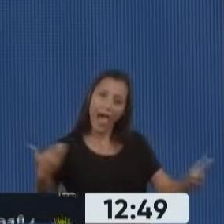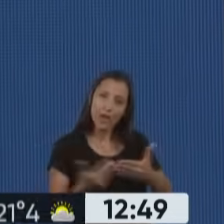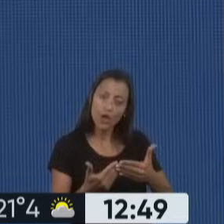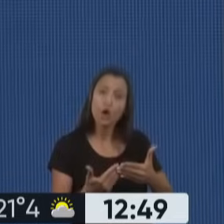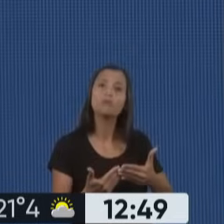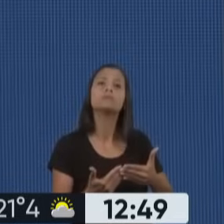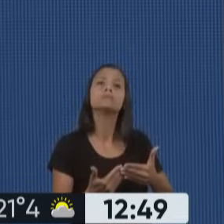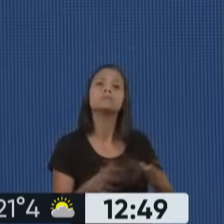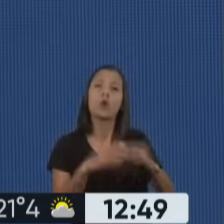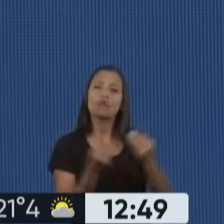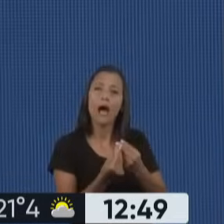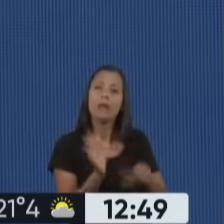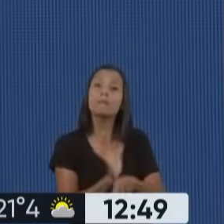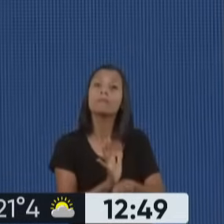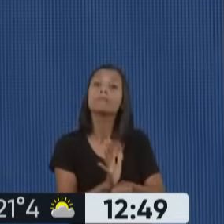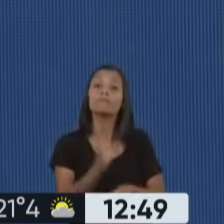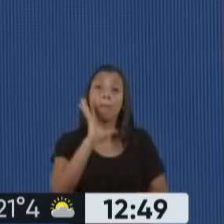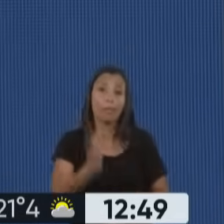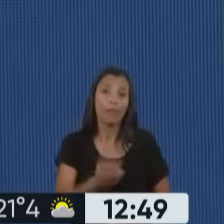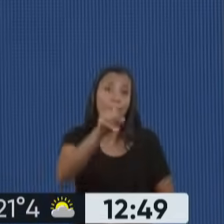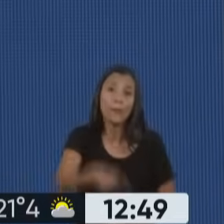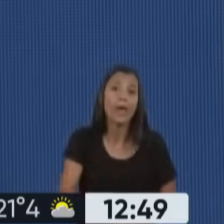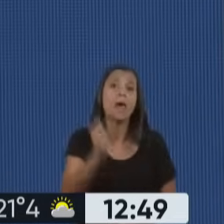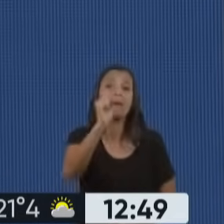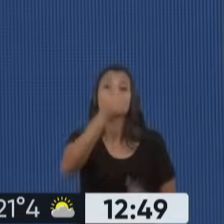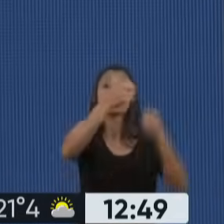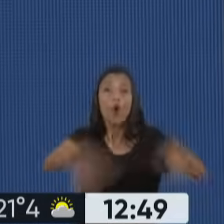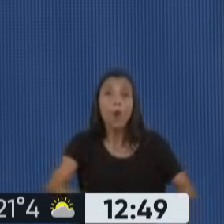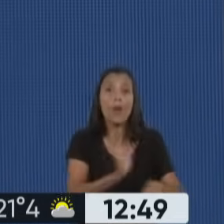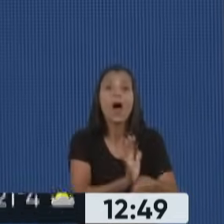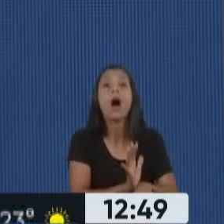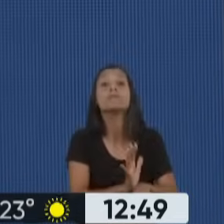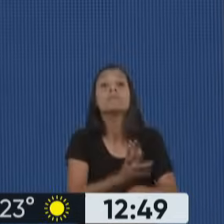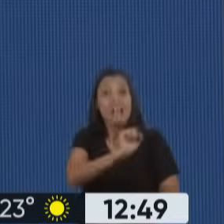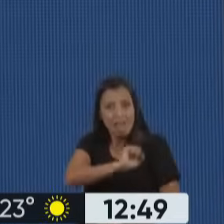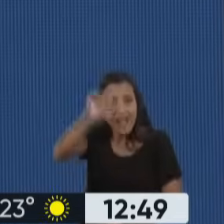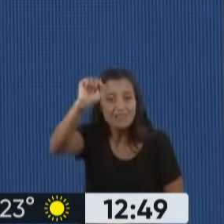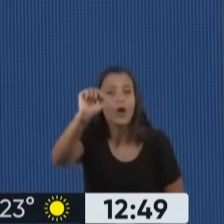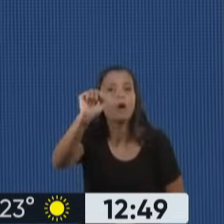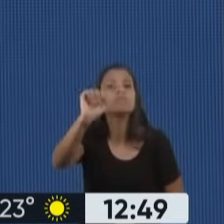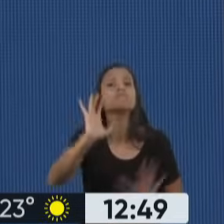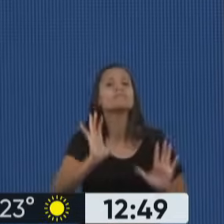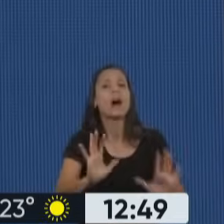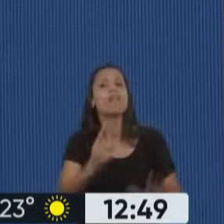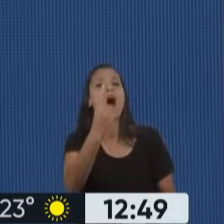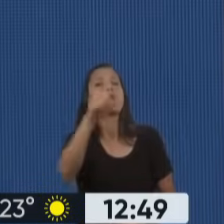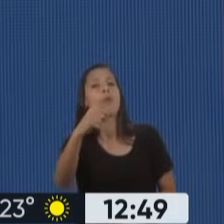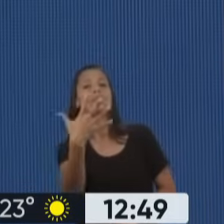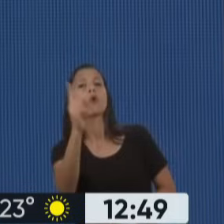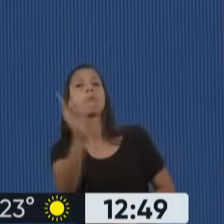limpiara del efecto del crawling peg, digamos, era una inflación que estaba viajando al 1,5%.